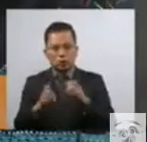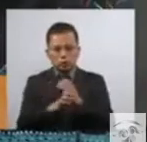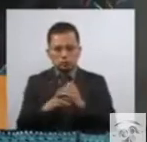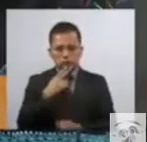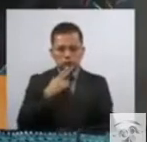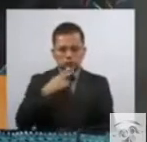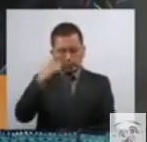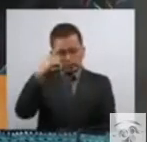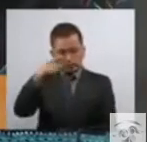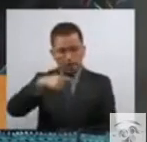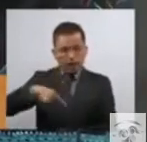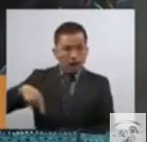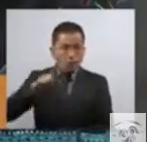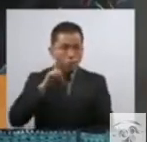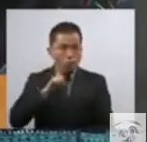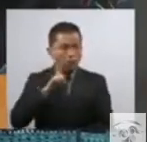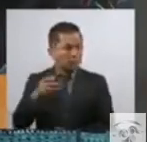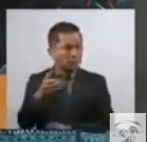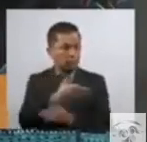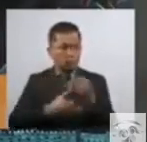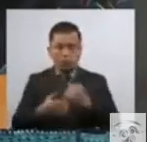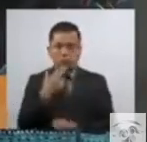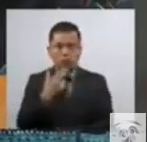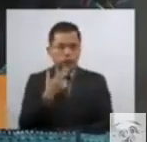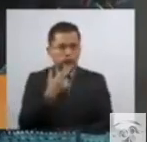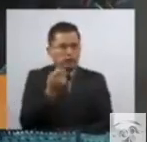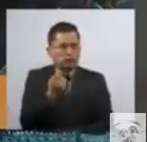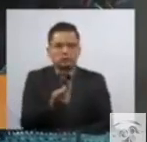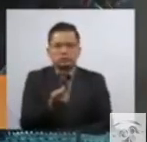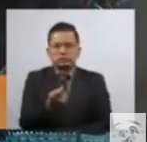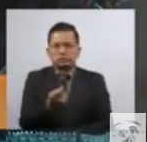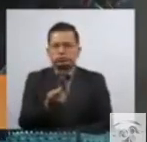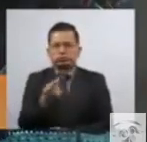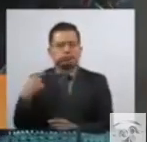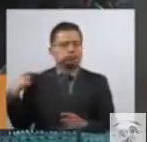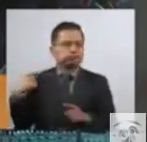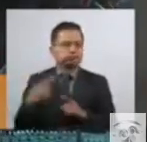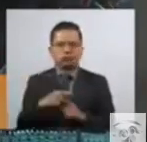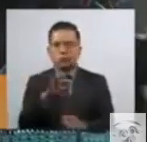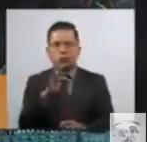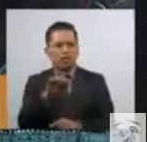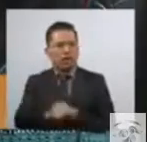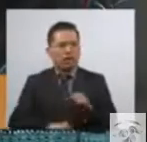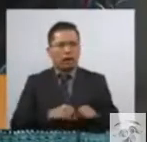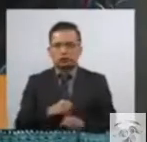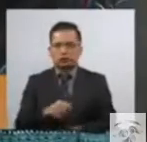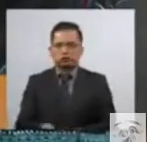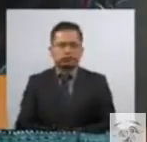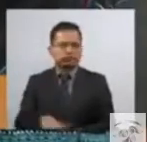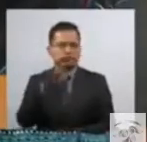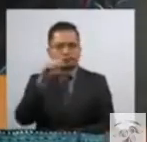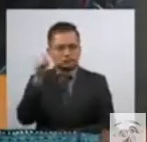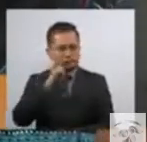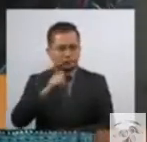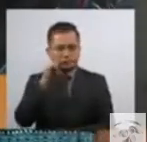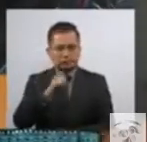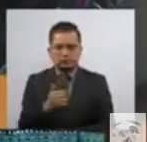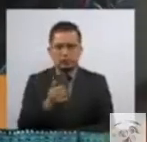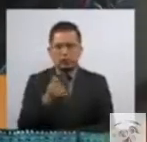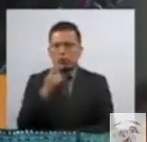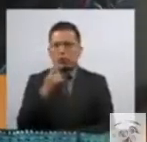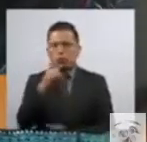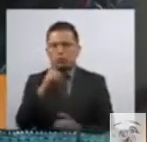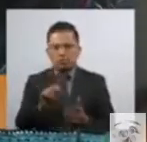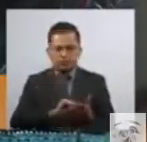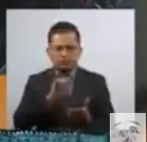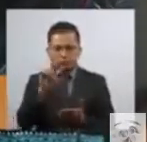pasamos todas las mujeres, en promedio, 40 años de nuestra vida, durante todos los meses, por lo menos de 3